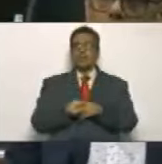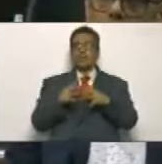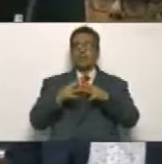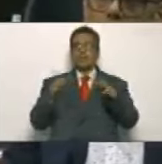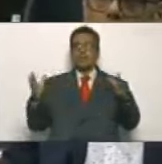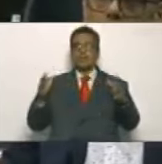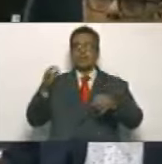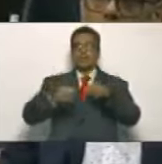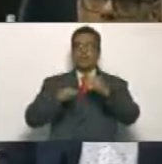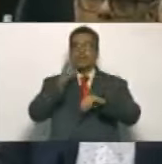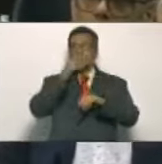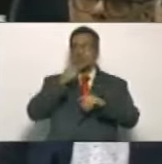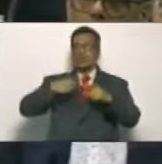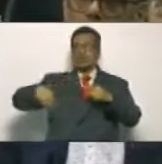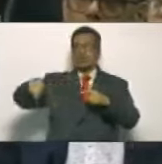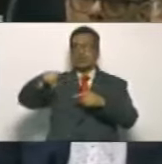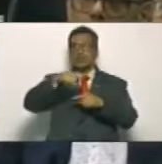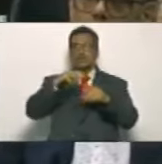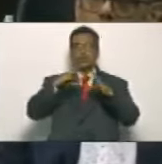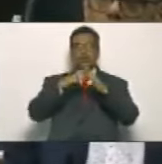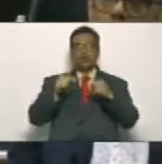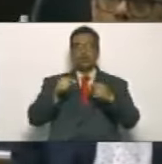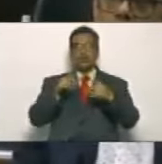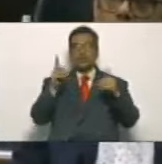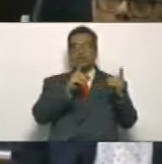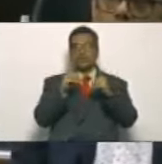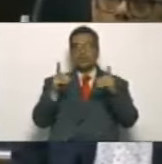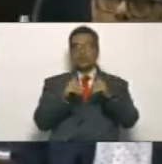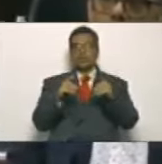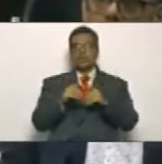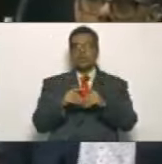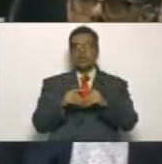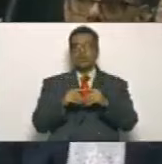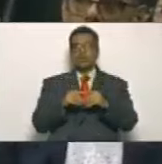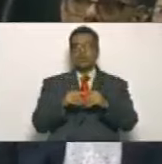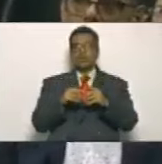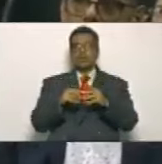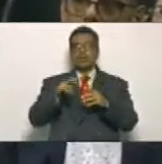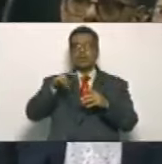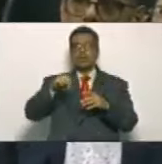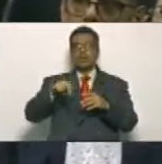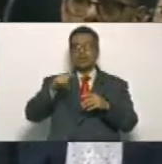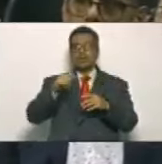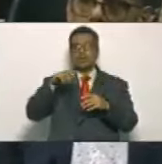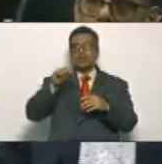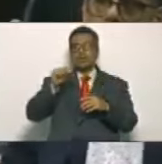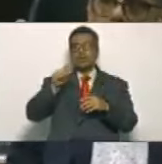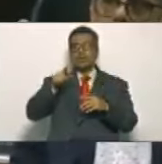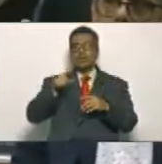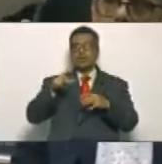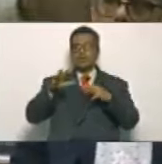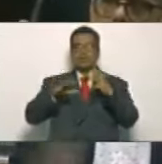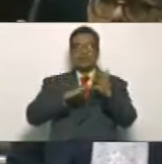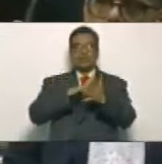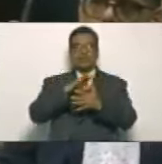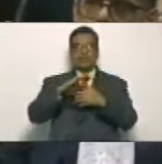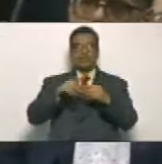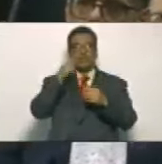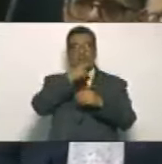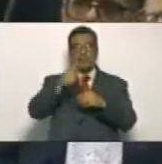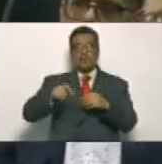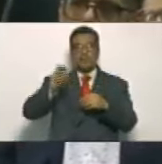gran injusticia alrededor de toda esta discusión. Se produjo la Nakba, esa catástrofe para el